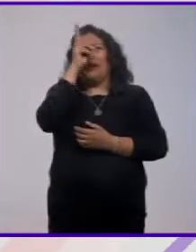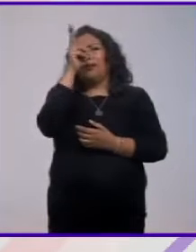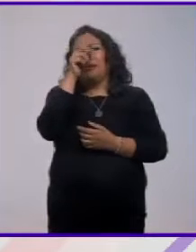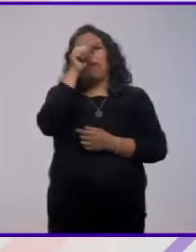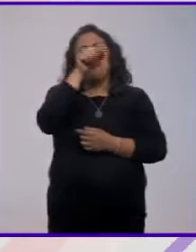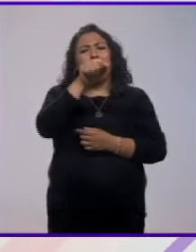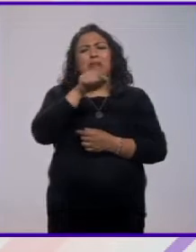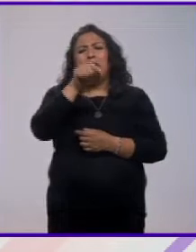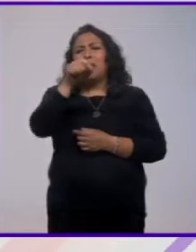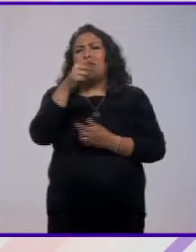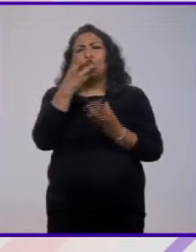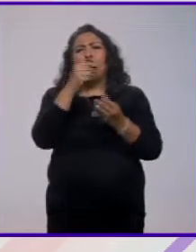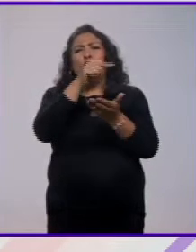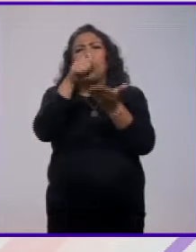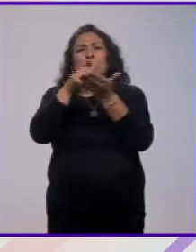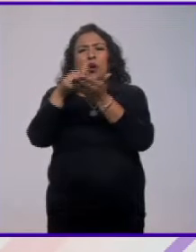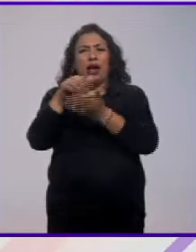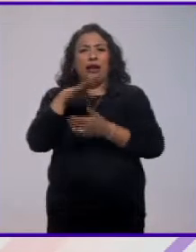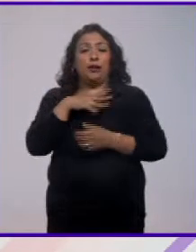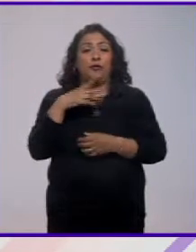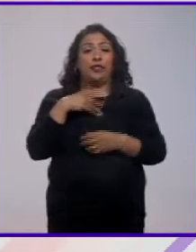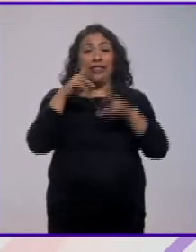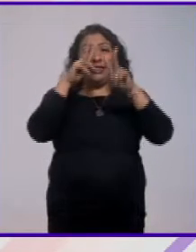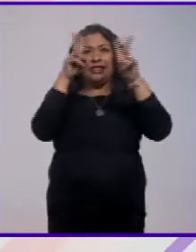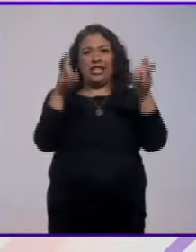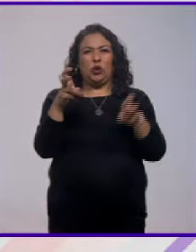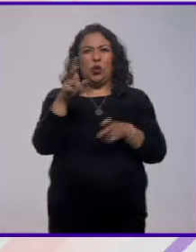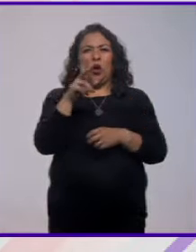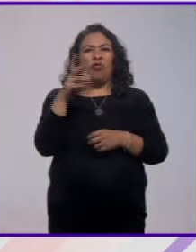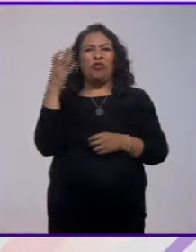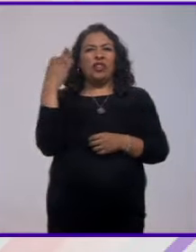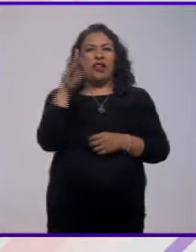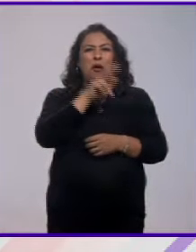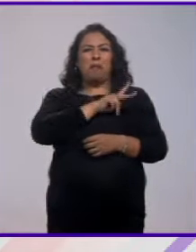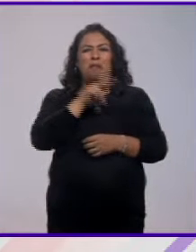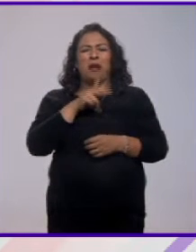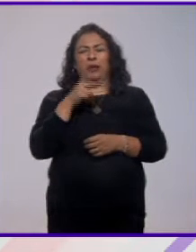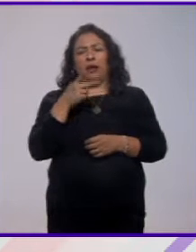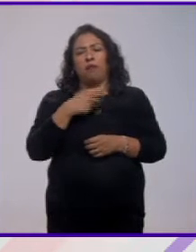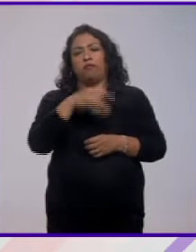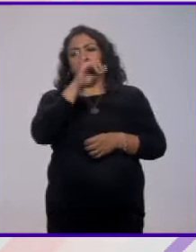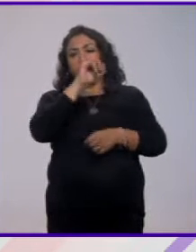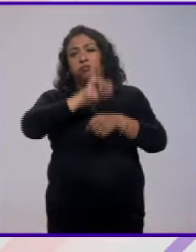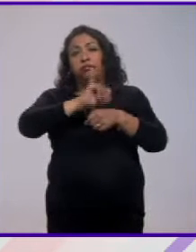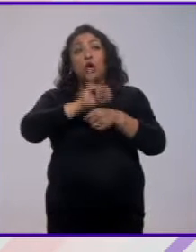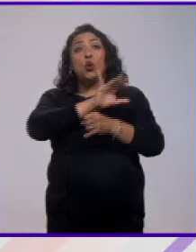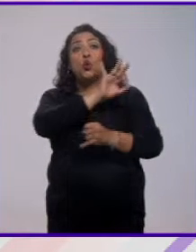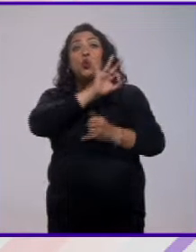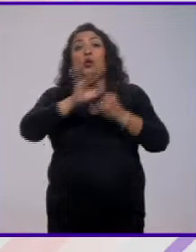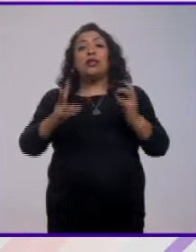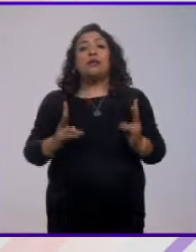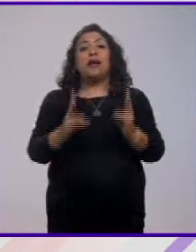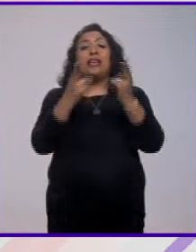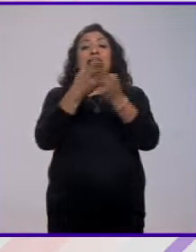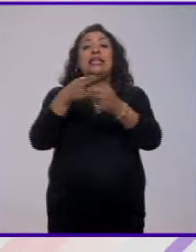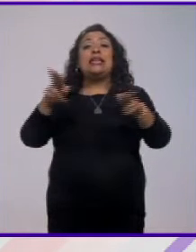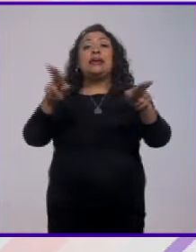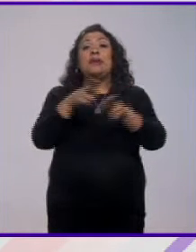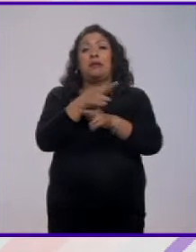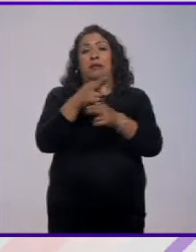everywhere. El título, Maldito sea el traidor a su patria, se inspira en la última frase del himno del extinto